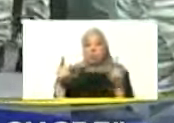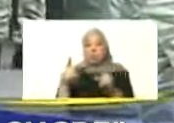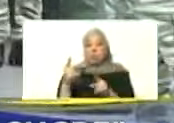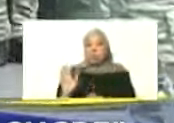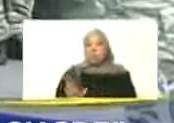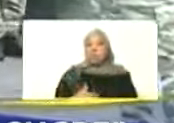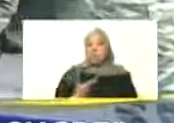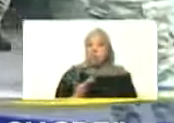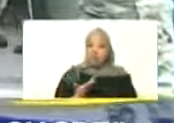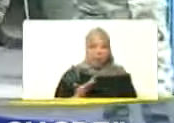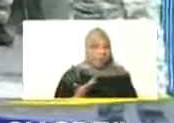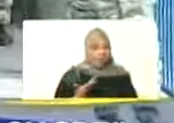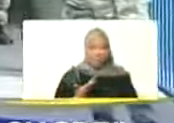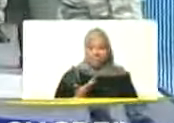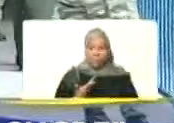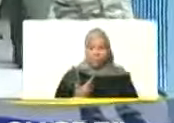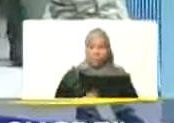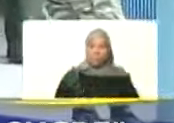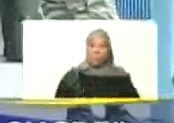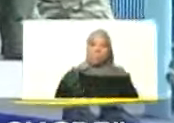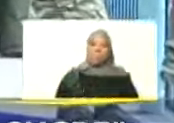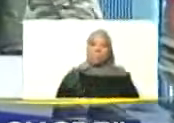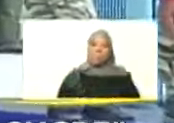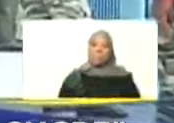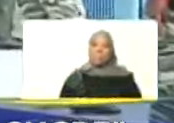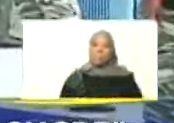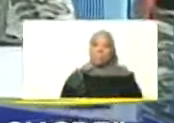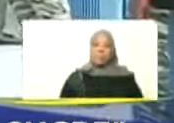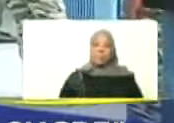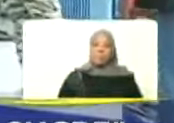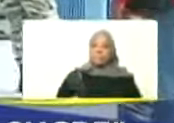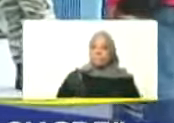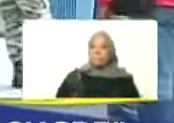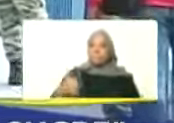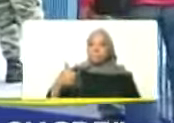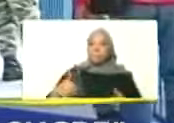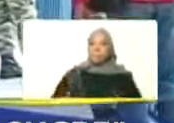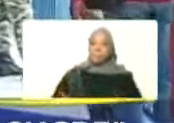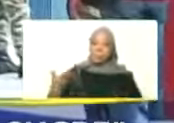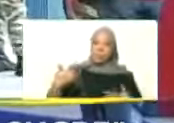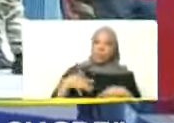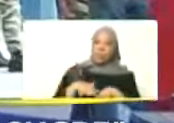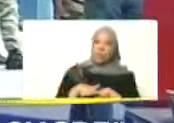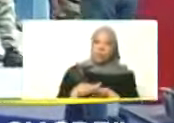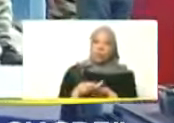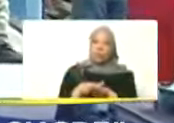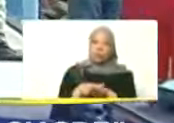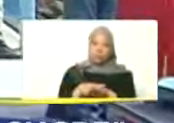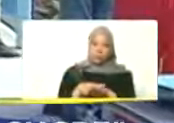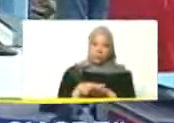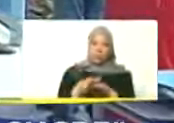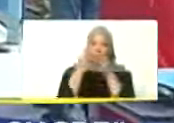posible llegar a los más enconados